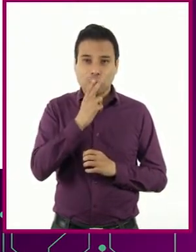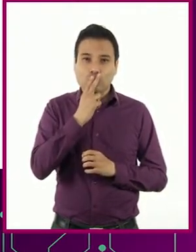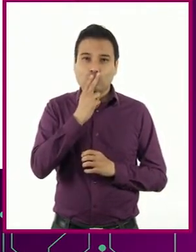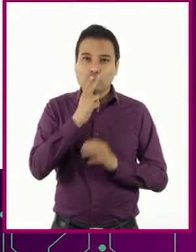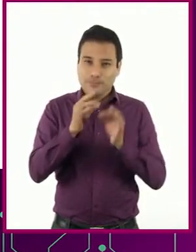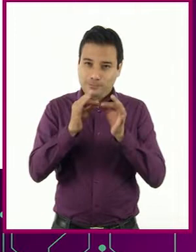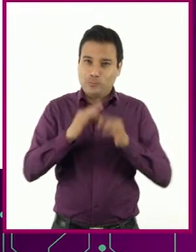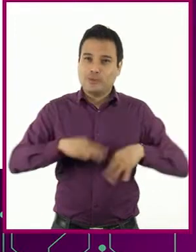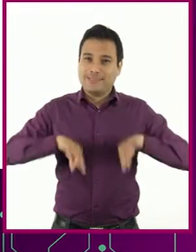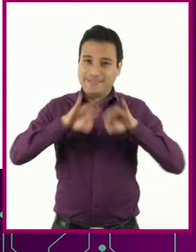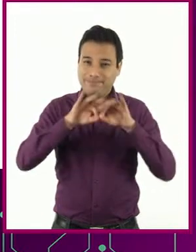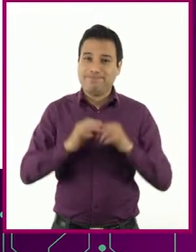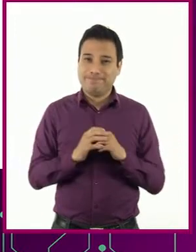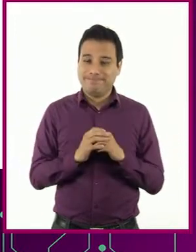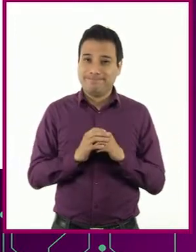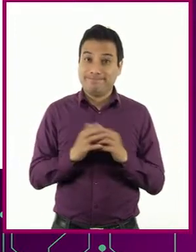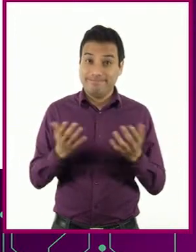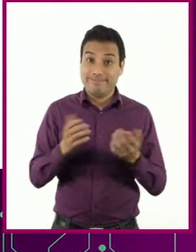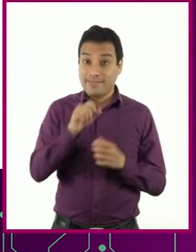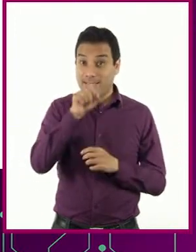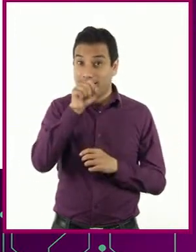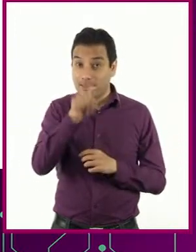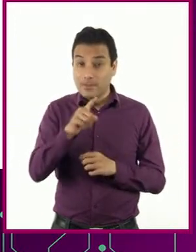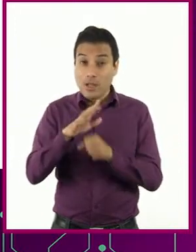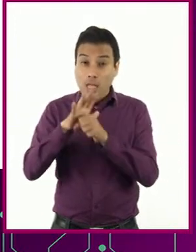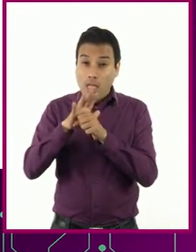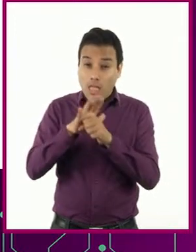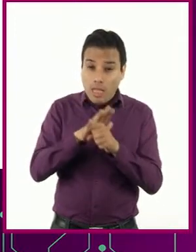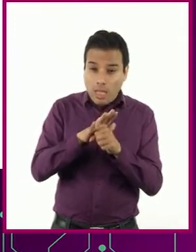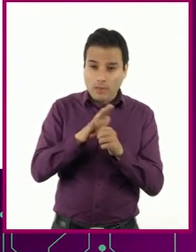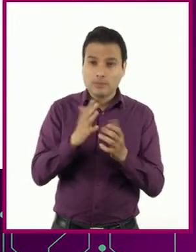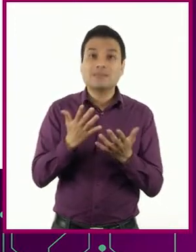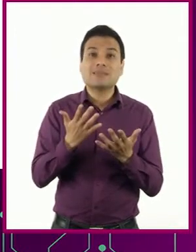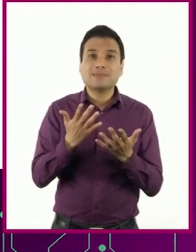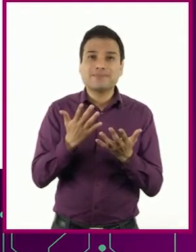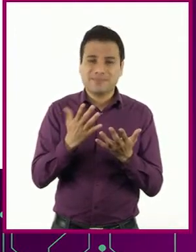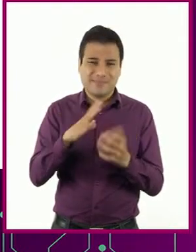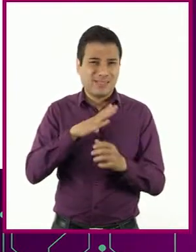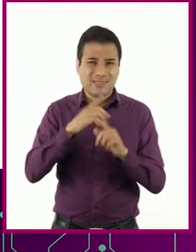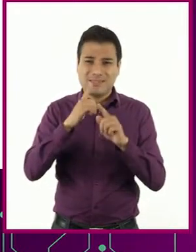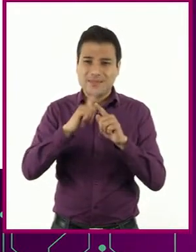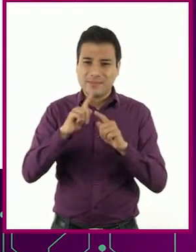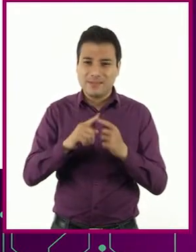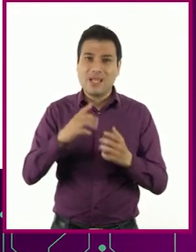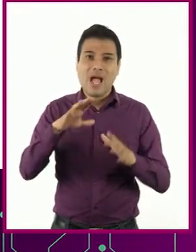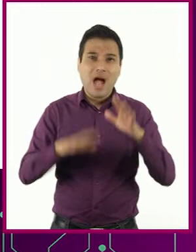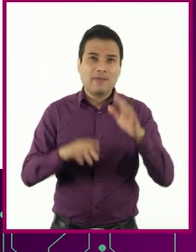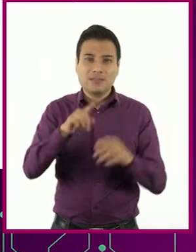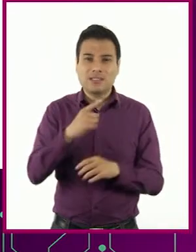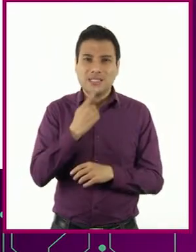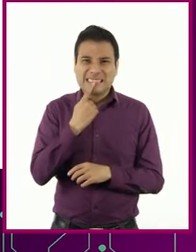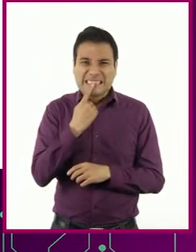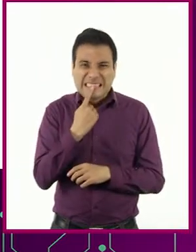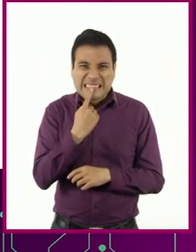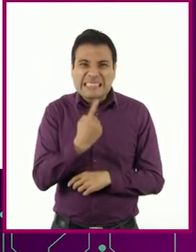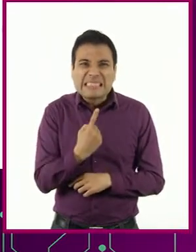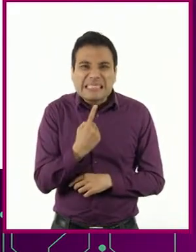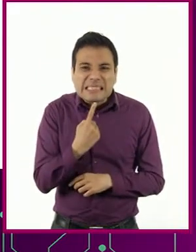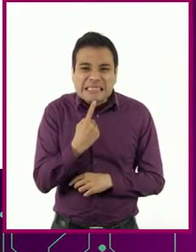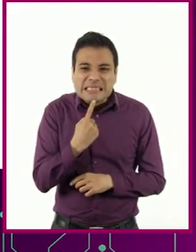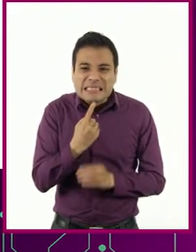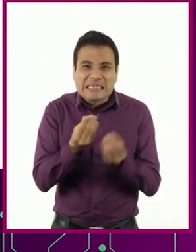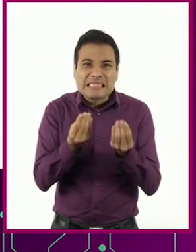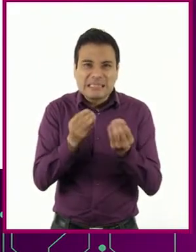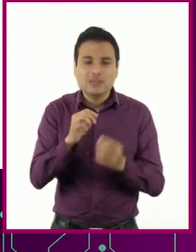mostrar nuestras emociones. Por otro lado, el estrés se manifiesta de diversas formas y a veces apretamos mucho los dientes o tensamos la mandíbula, ¿no